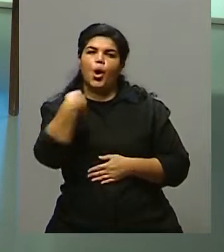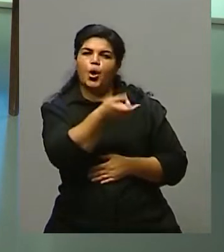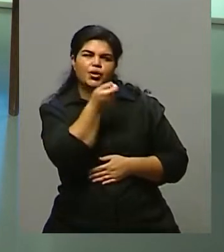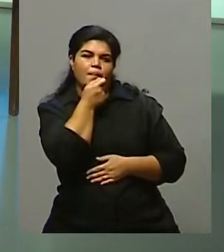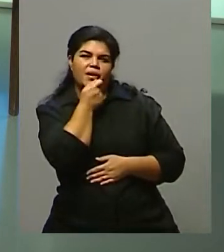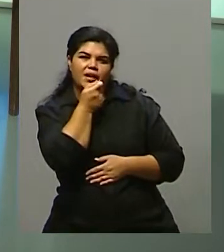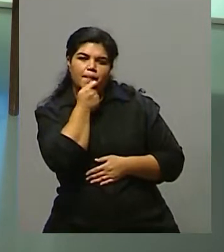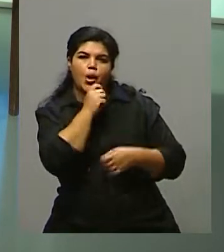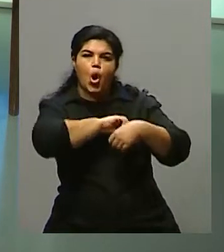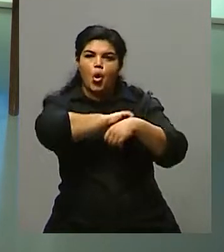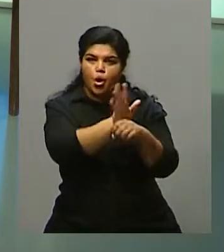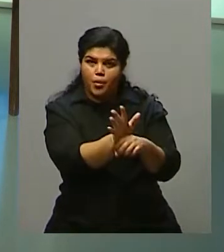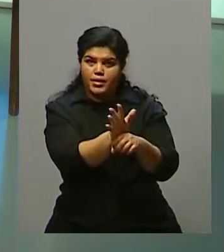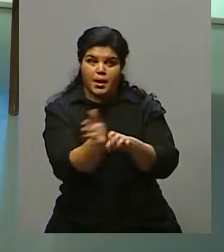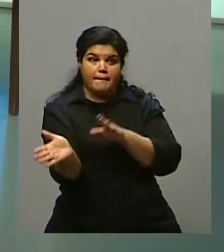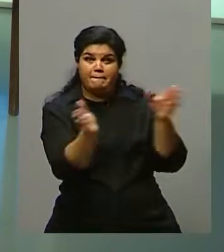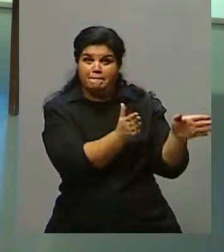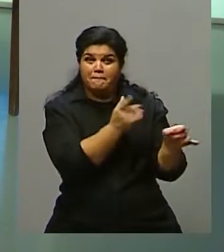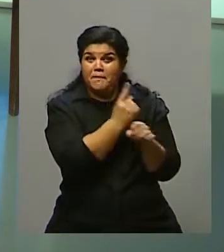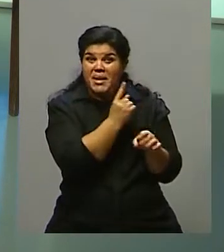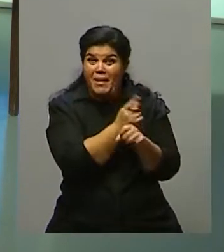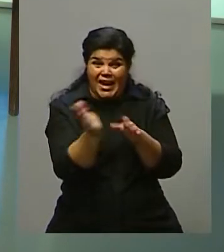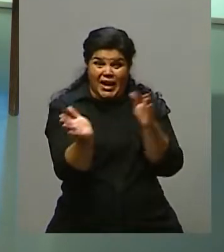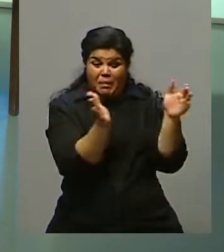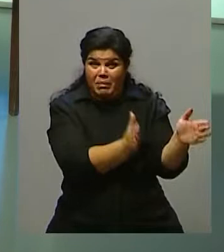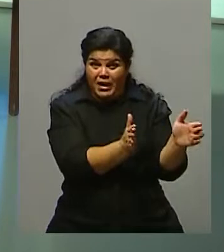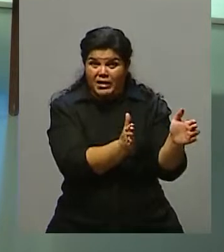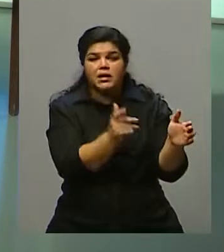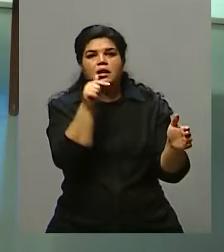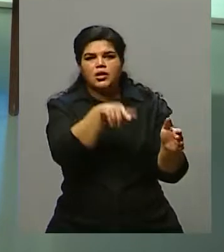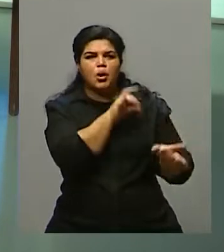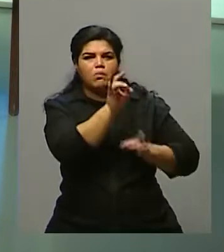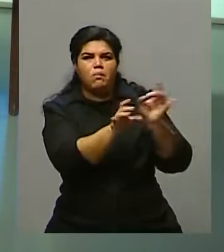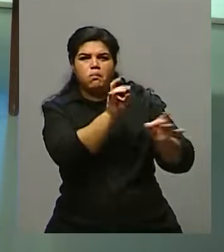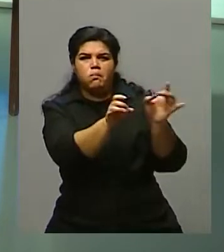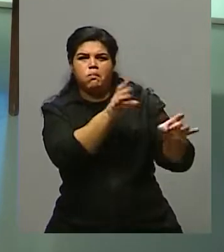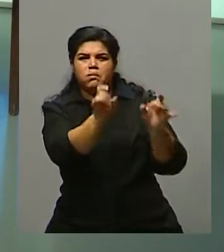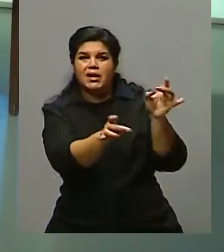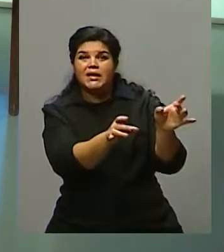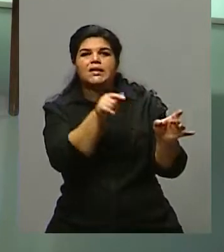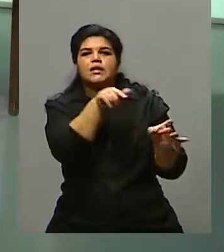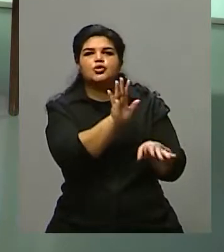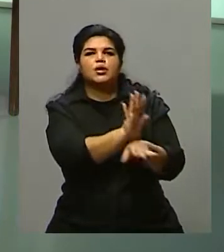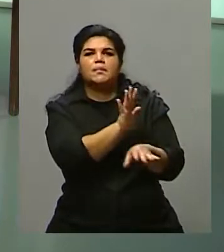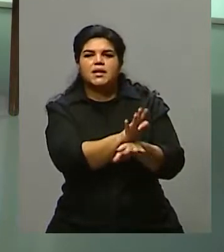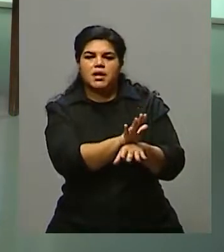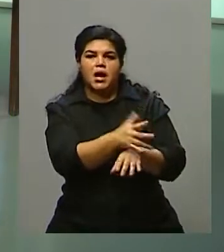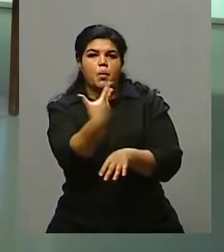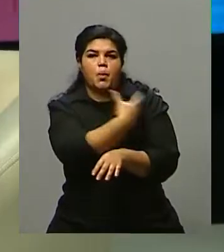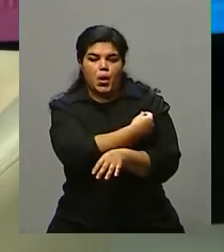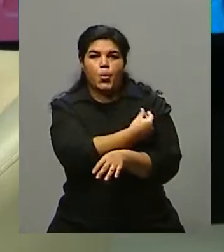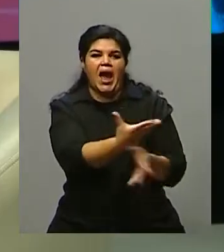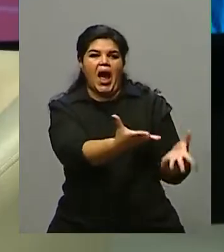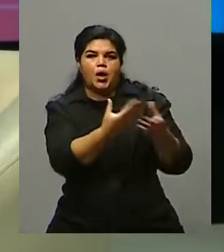Con las primeras cepas, en donde la vacuna parecía que tenía más, o sea, ejerció un mejor rol, ¿sí? Para evitar que nos enfermáramos. En este